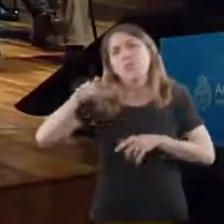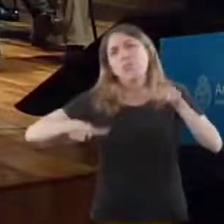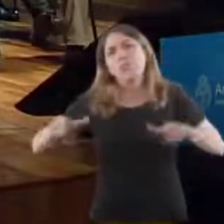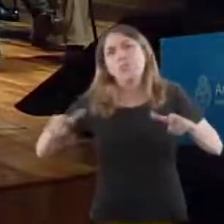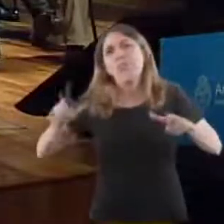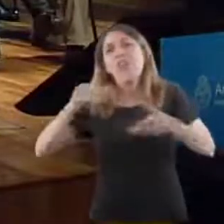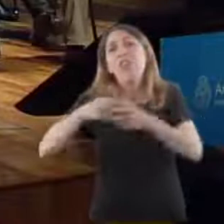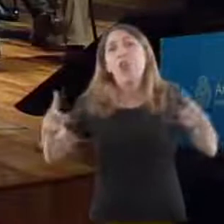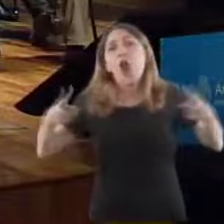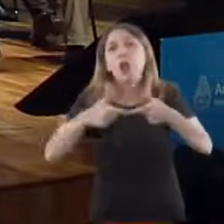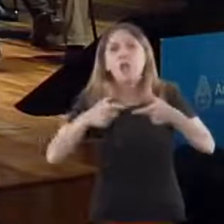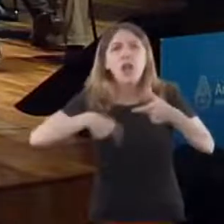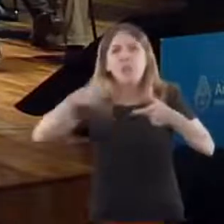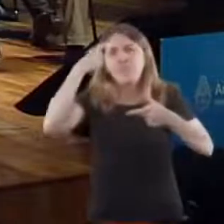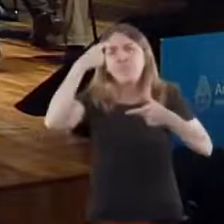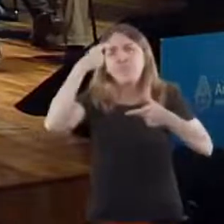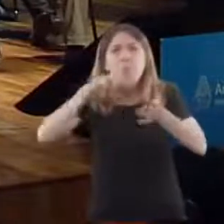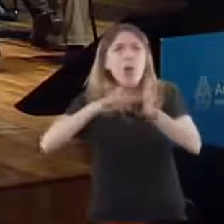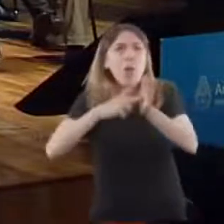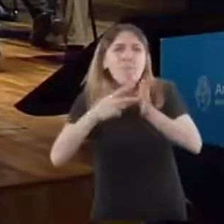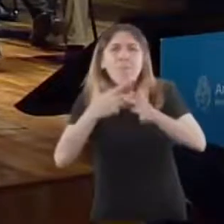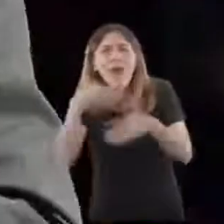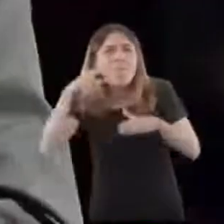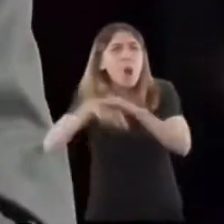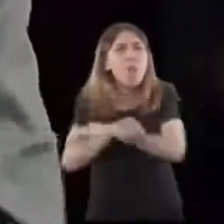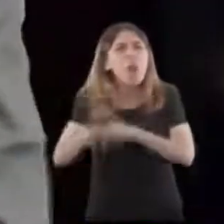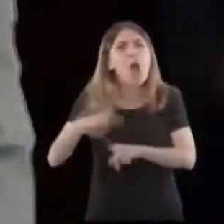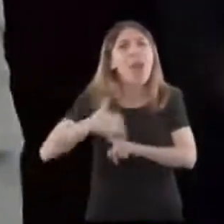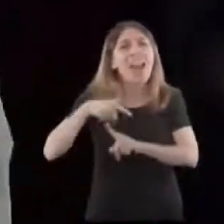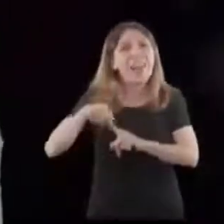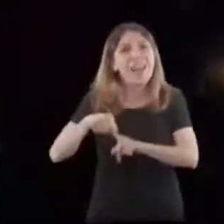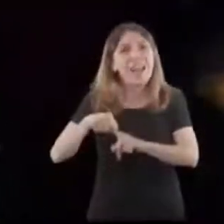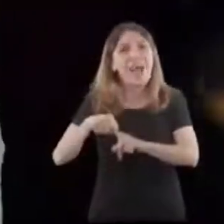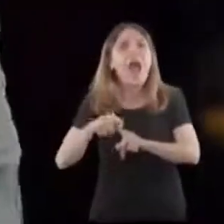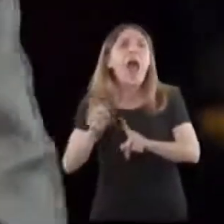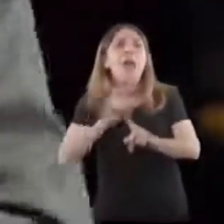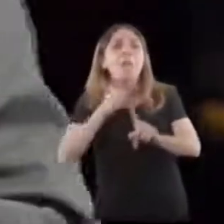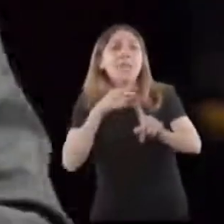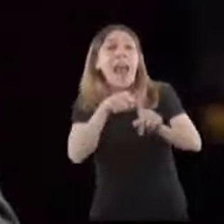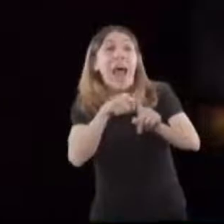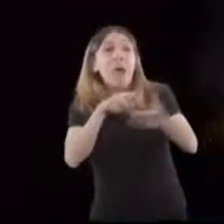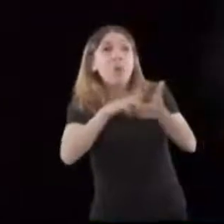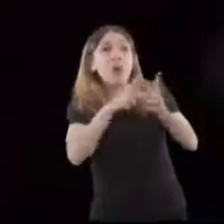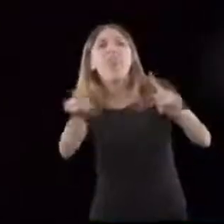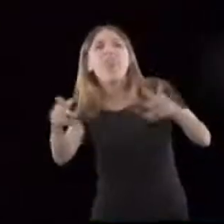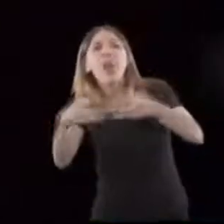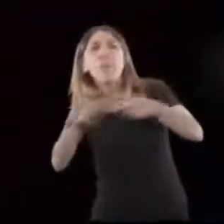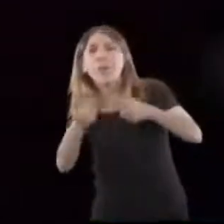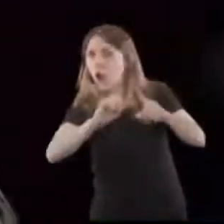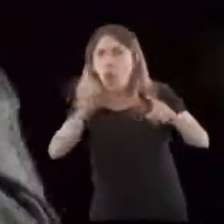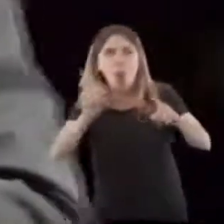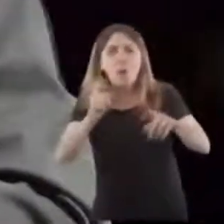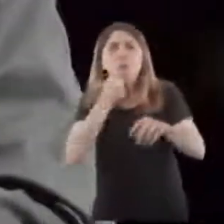los que estamos aquí que los problemas estructurales de argentina no pueden tener una mirada ideológica son problemas estructurales la